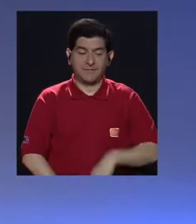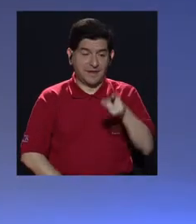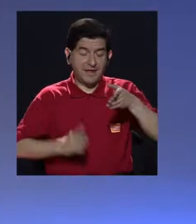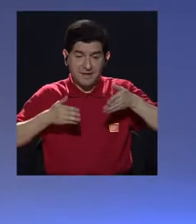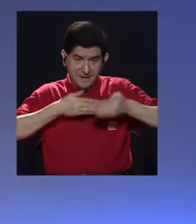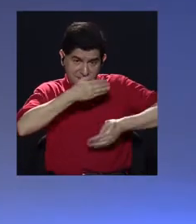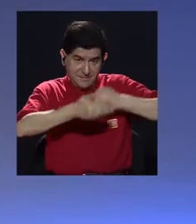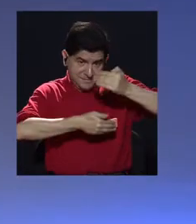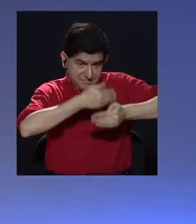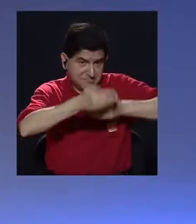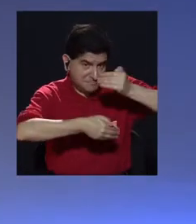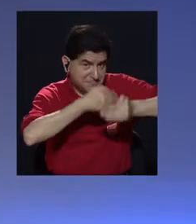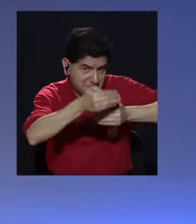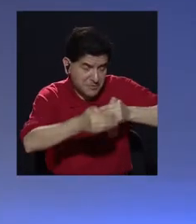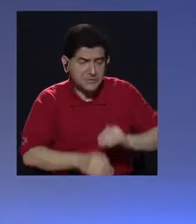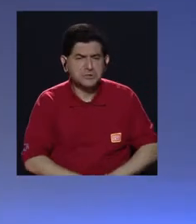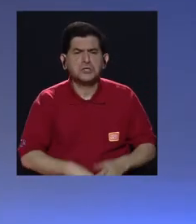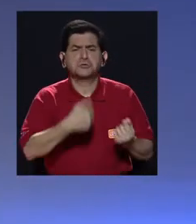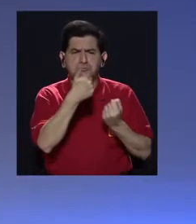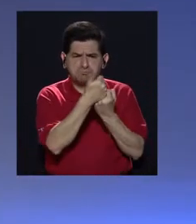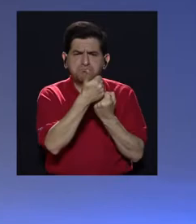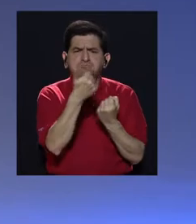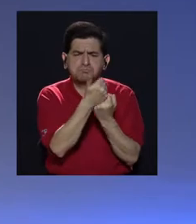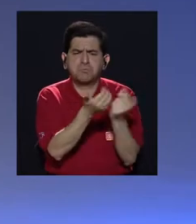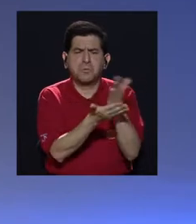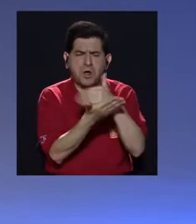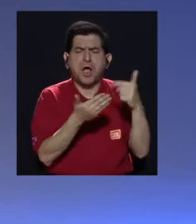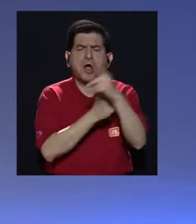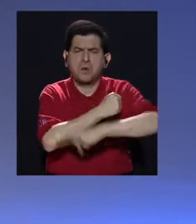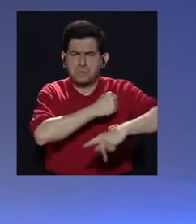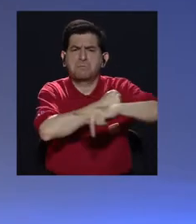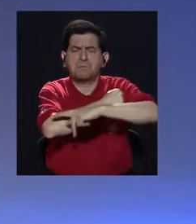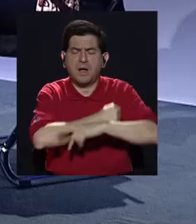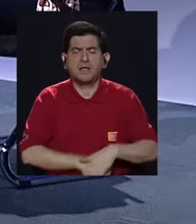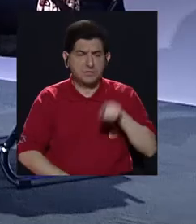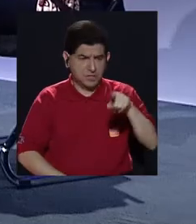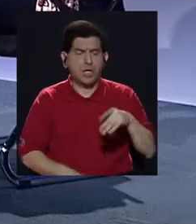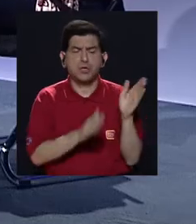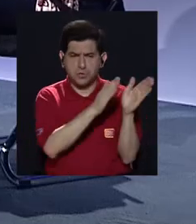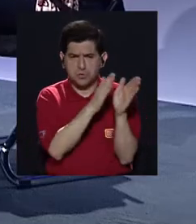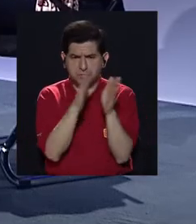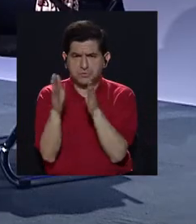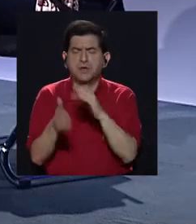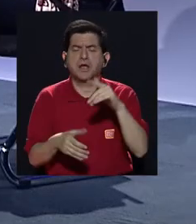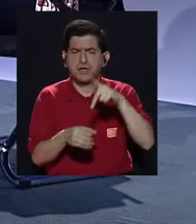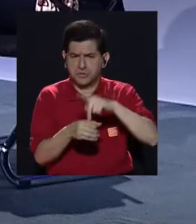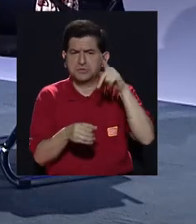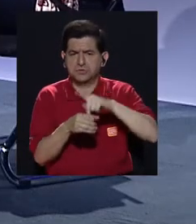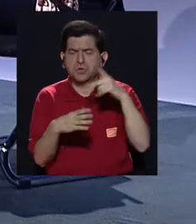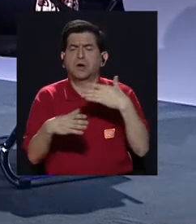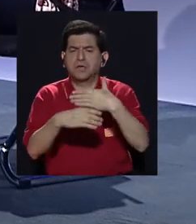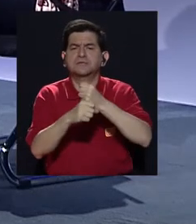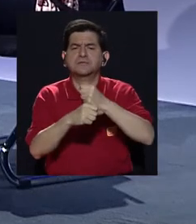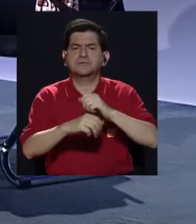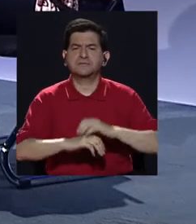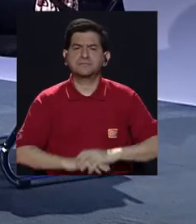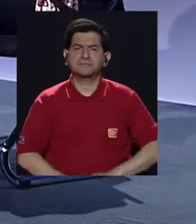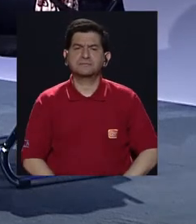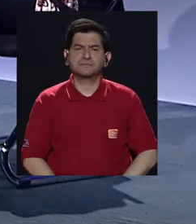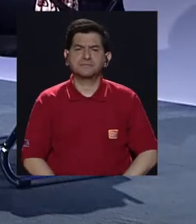en este camino pues apoyamos algunos países para hacer su planificación participativa